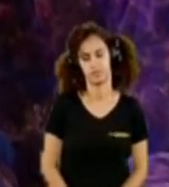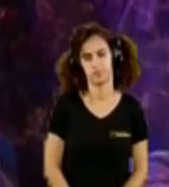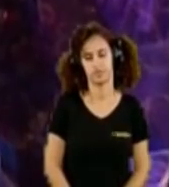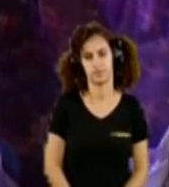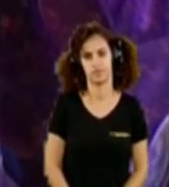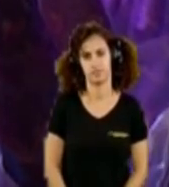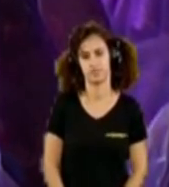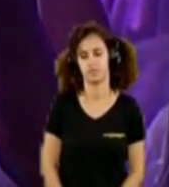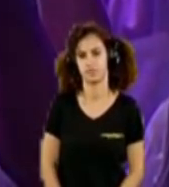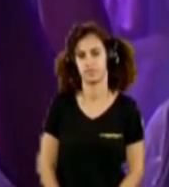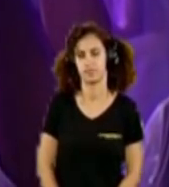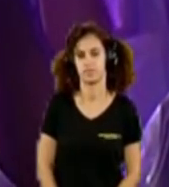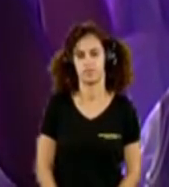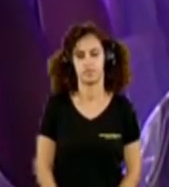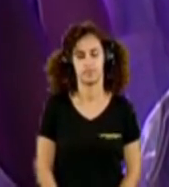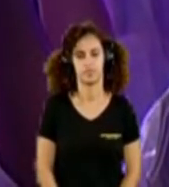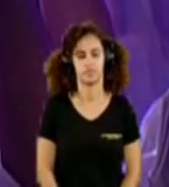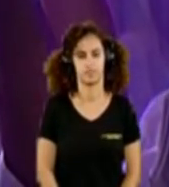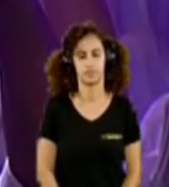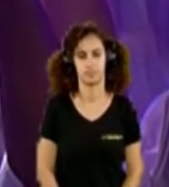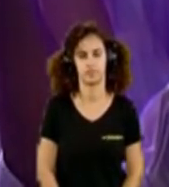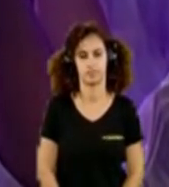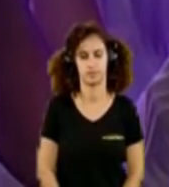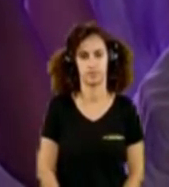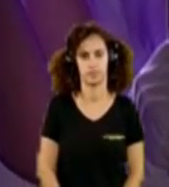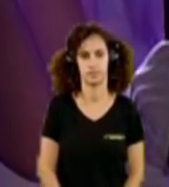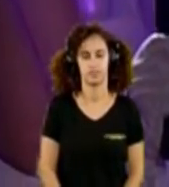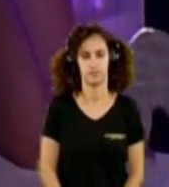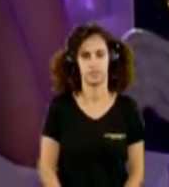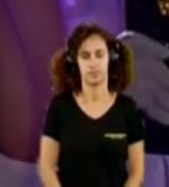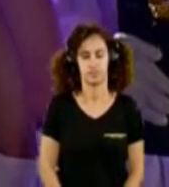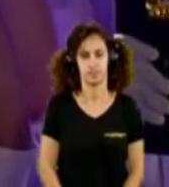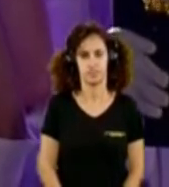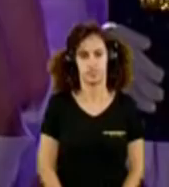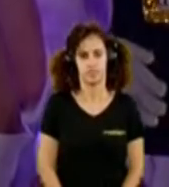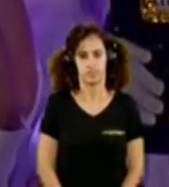ocupadas, y eso hace que todavía el parque esté más bonito y las murgas también.